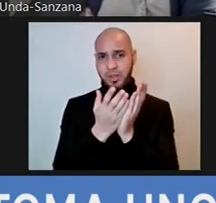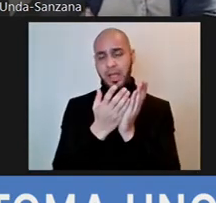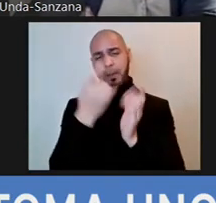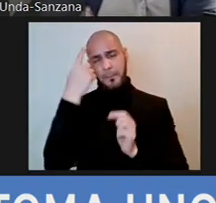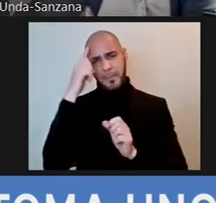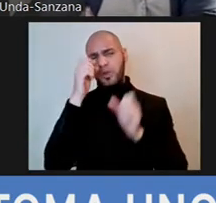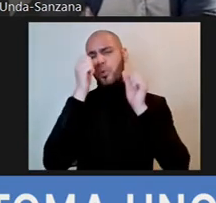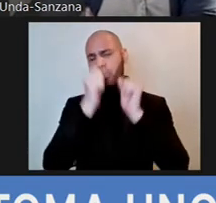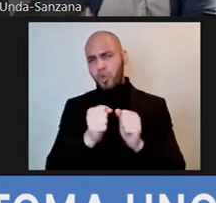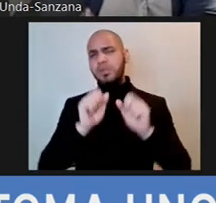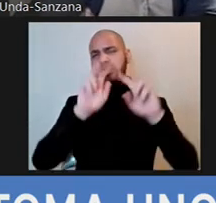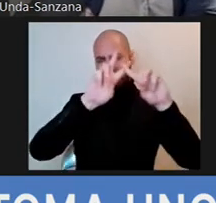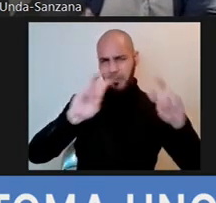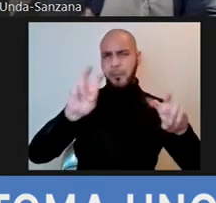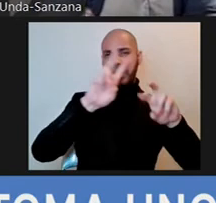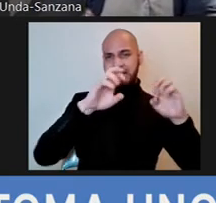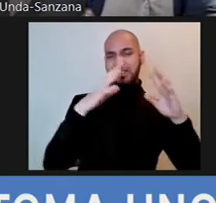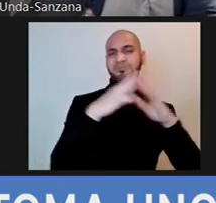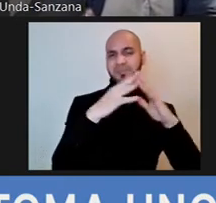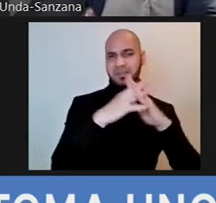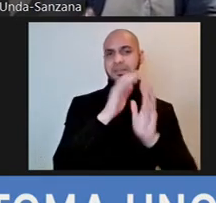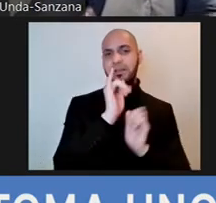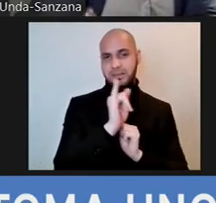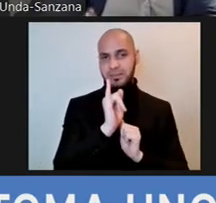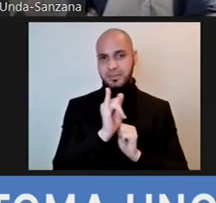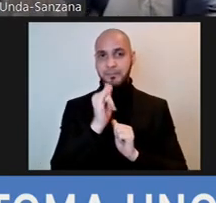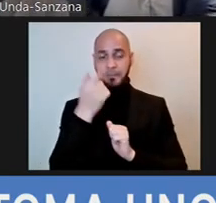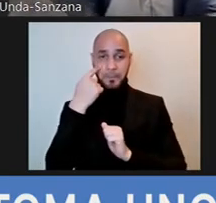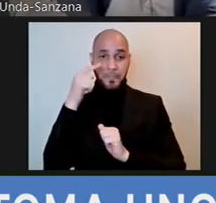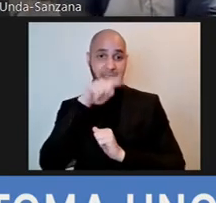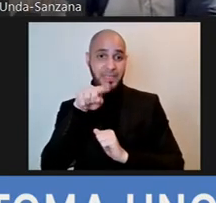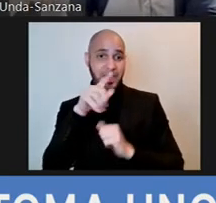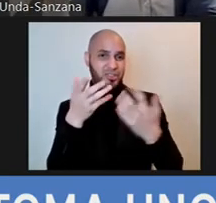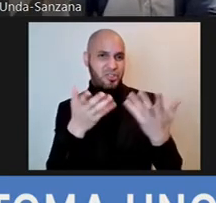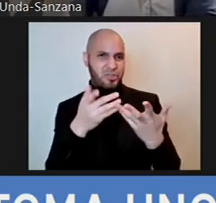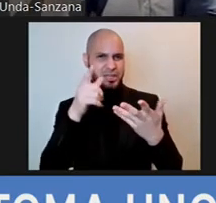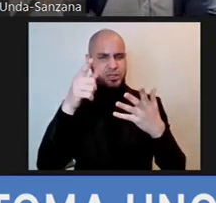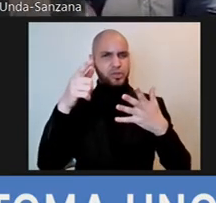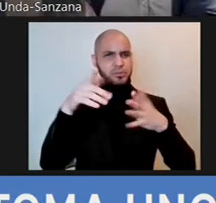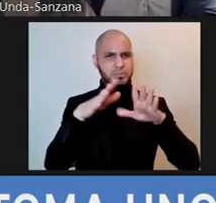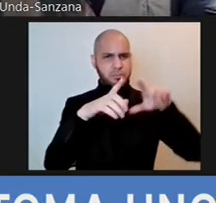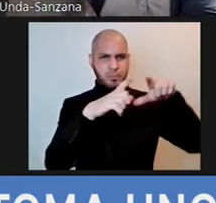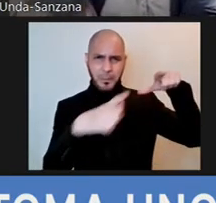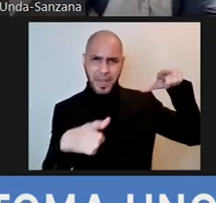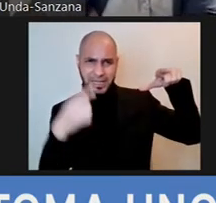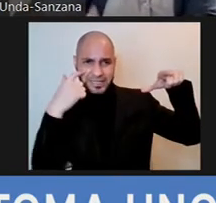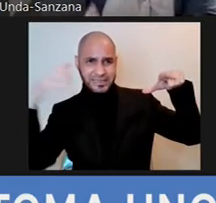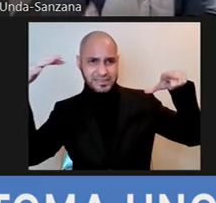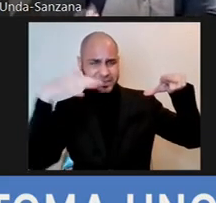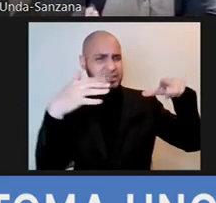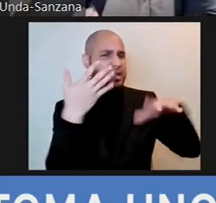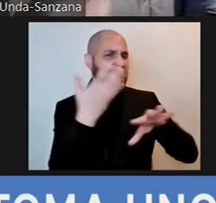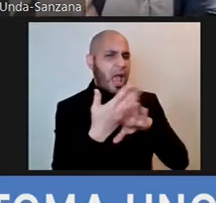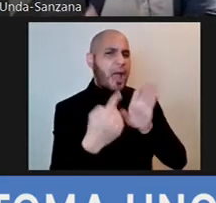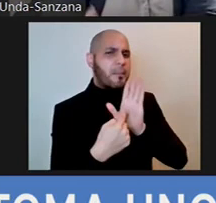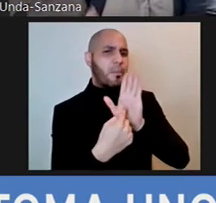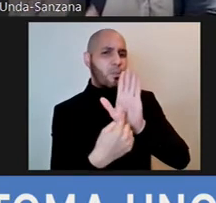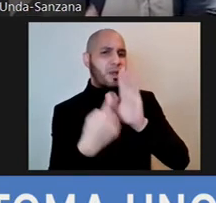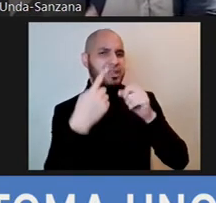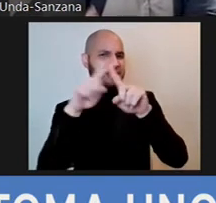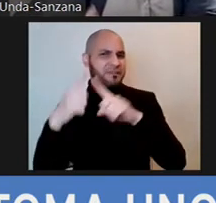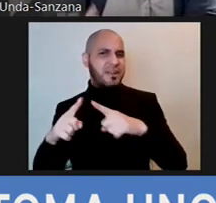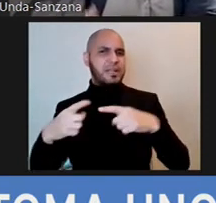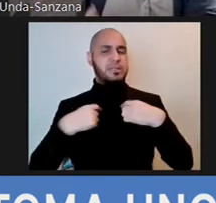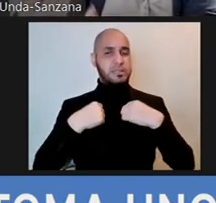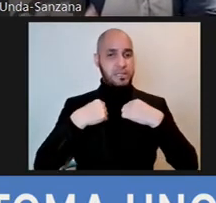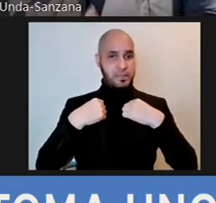es muy posible que haya sido investigación militar. Y entonces estos paneles lo que tienen son distintas muestras